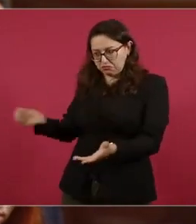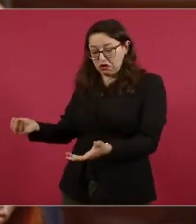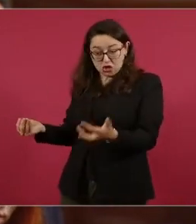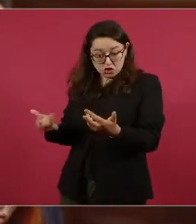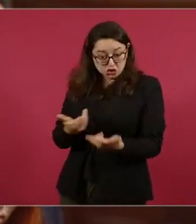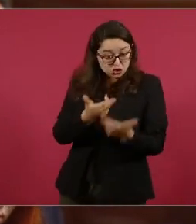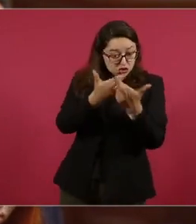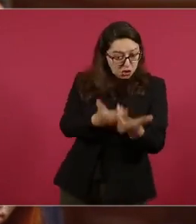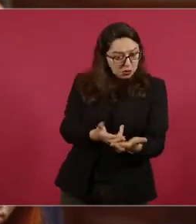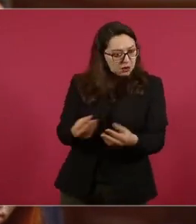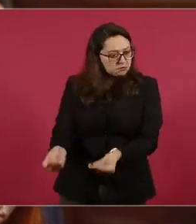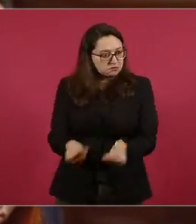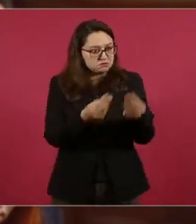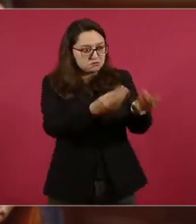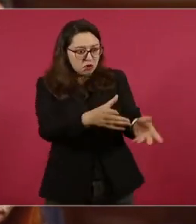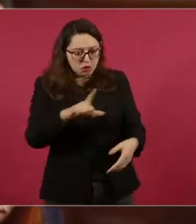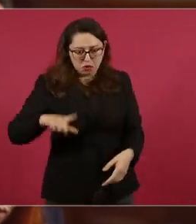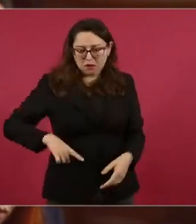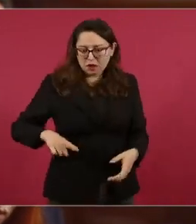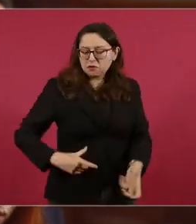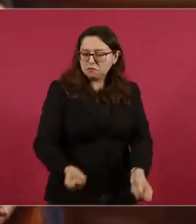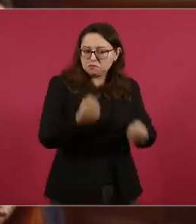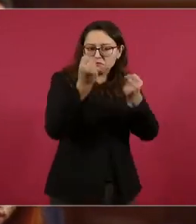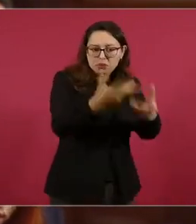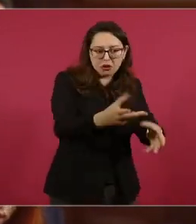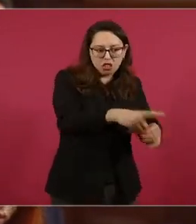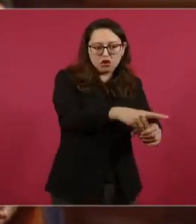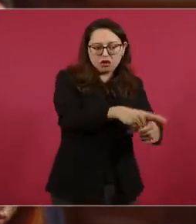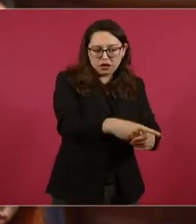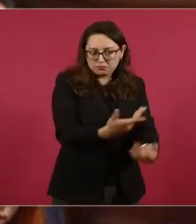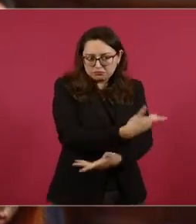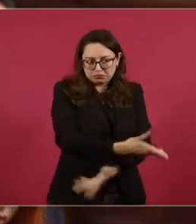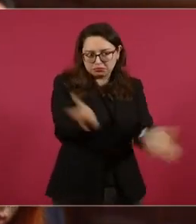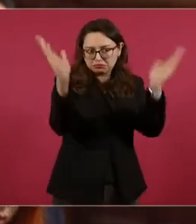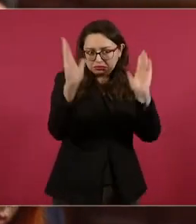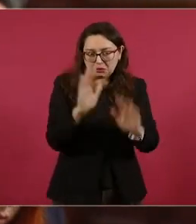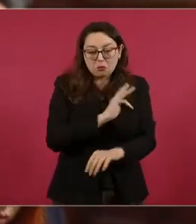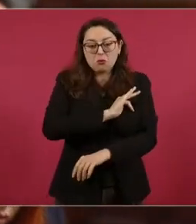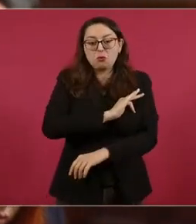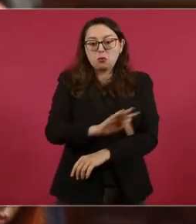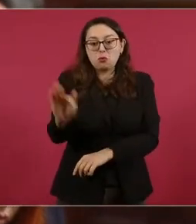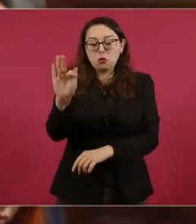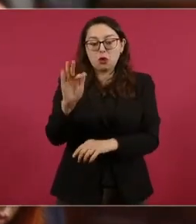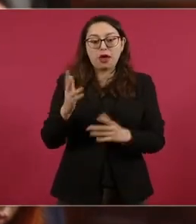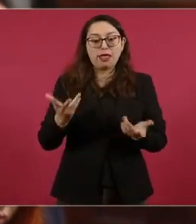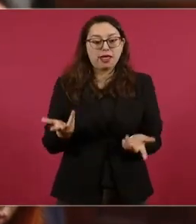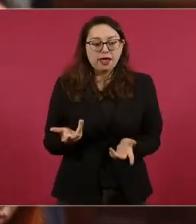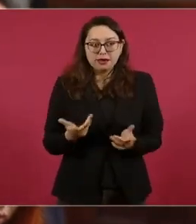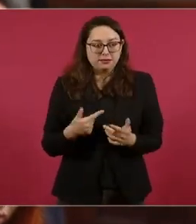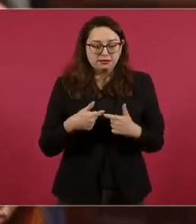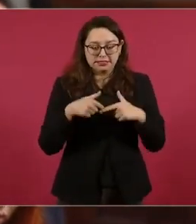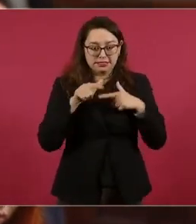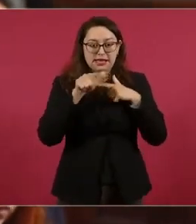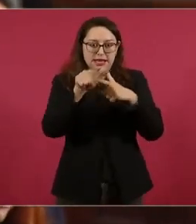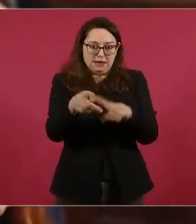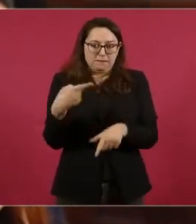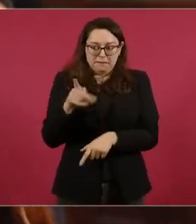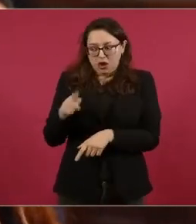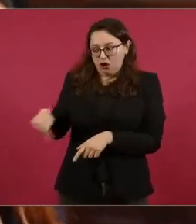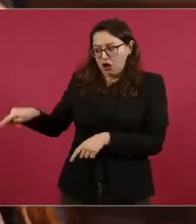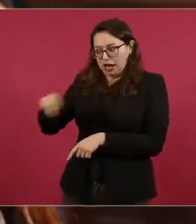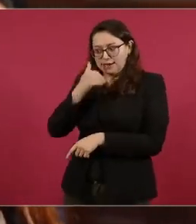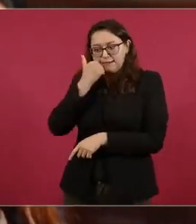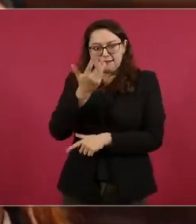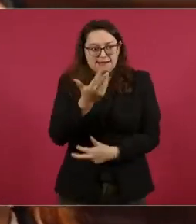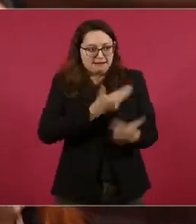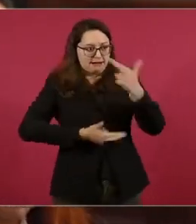dispuestos a a entregárselo Pues a las arcas públicos públicas Perdón para que puedan pues ellos precisamente ser resarcido de su